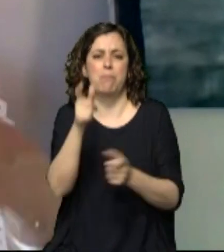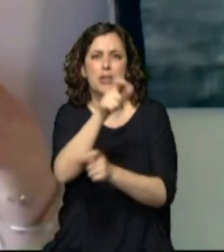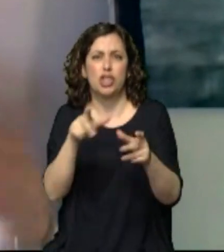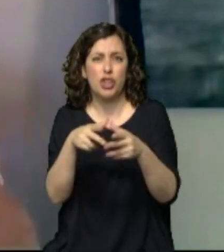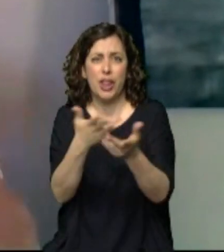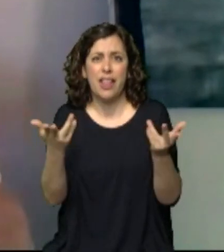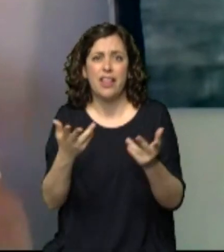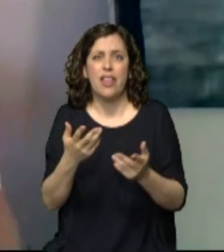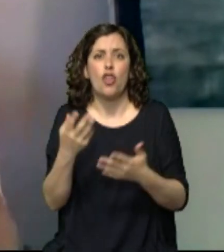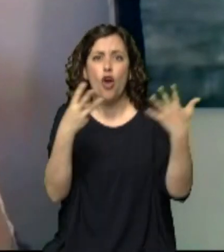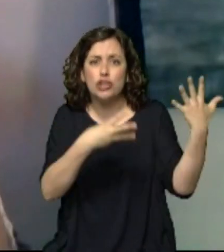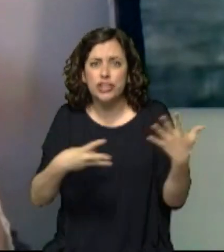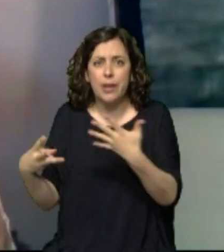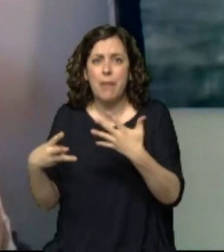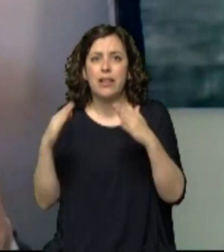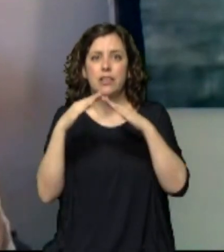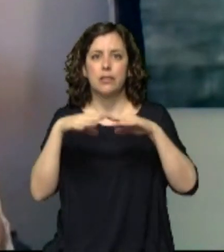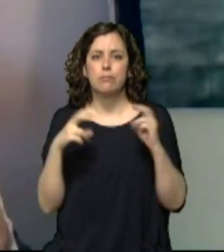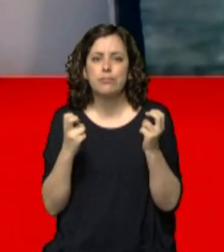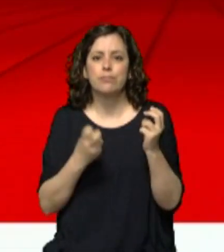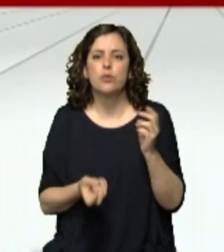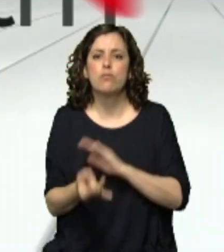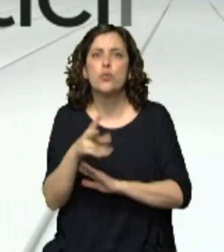semanas, ¿cómo se produjo ese contagio?